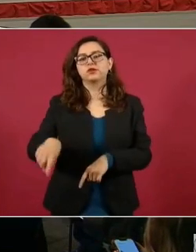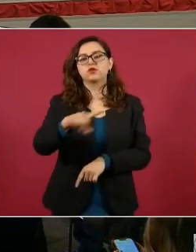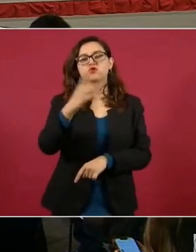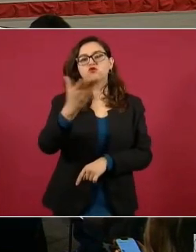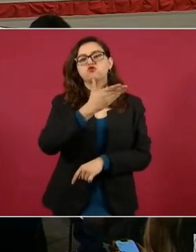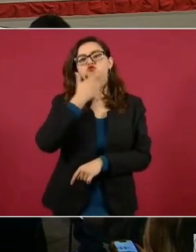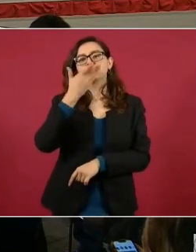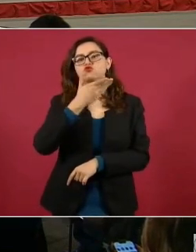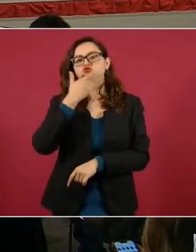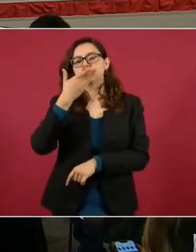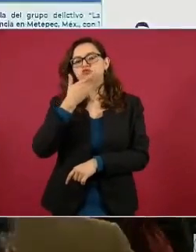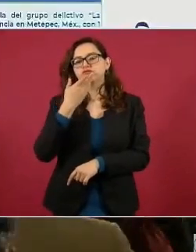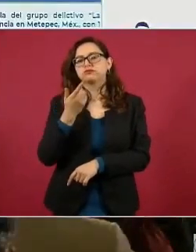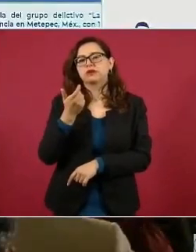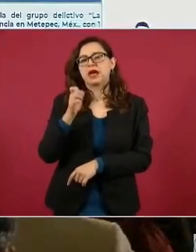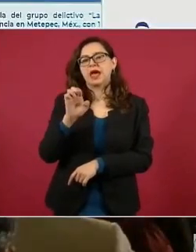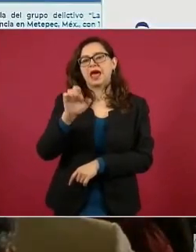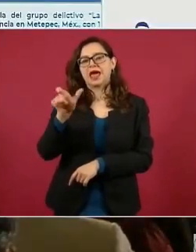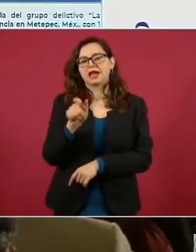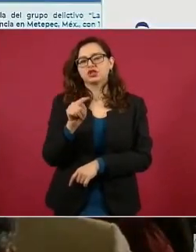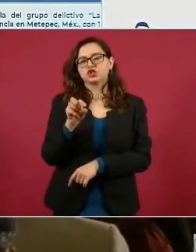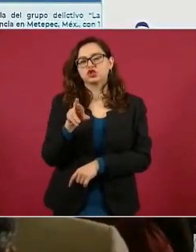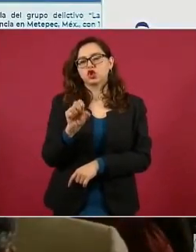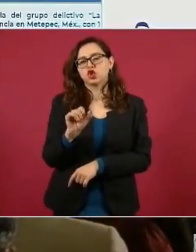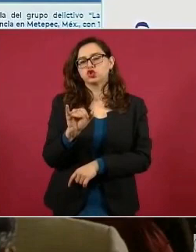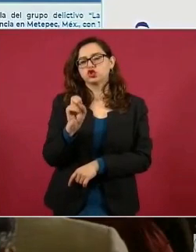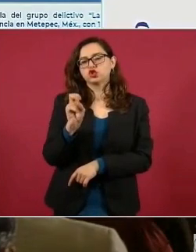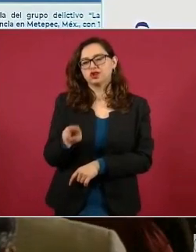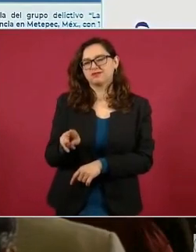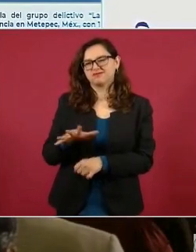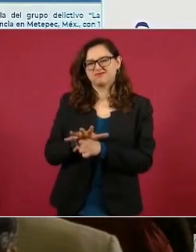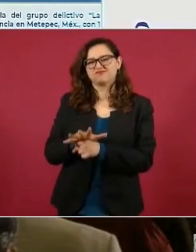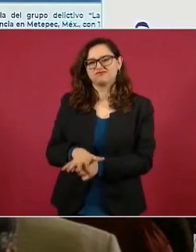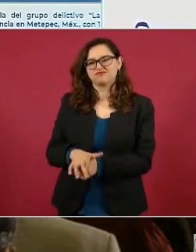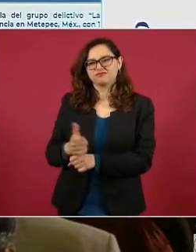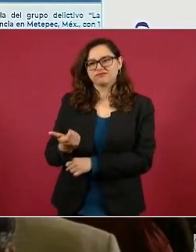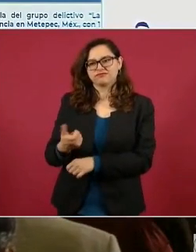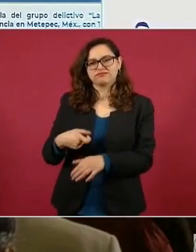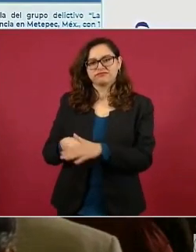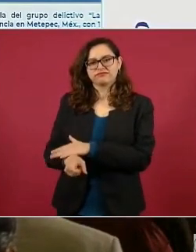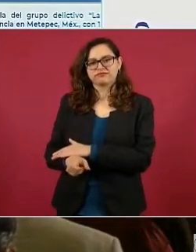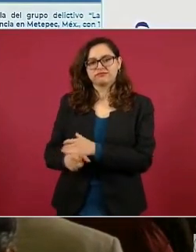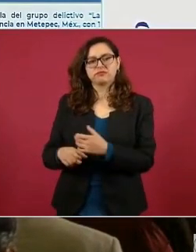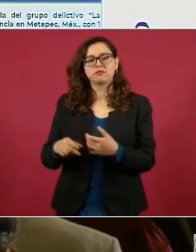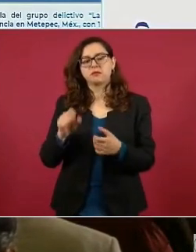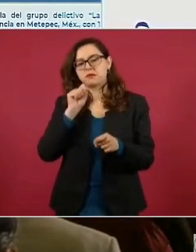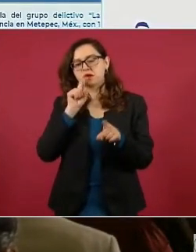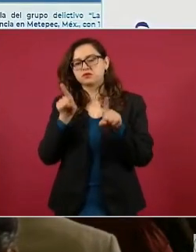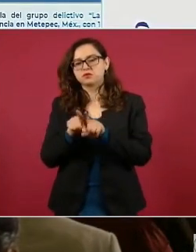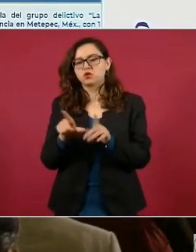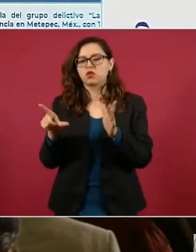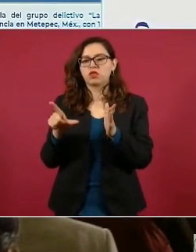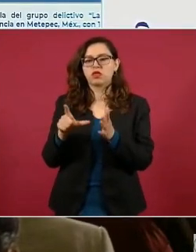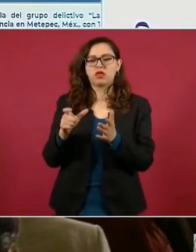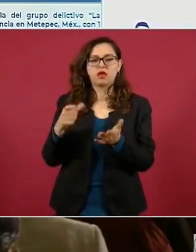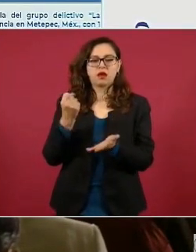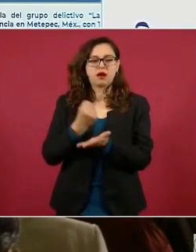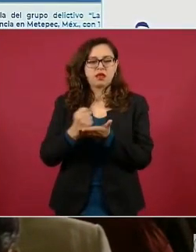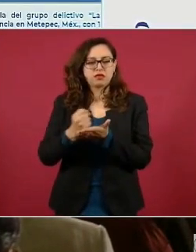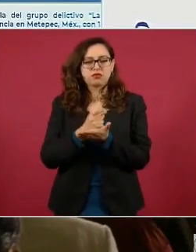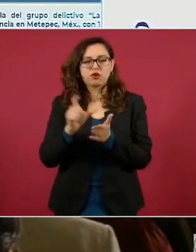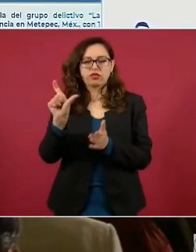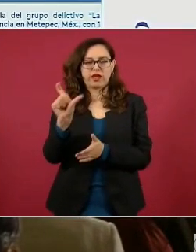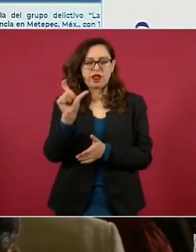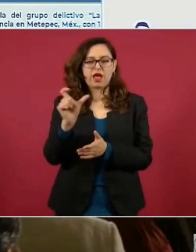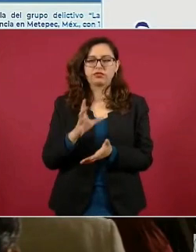de tarjetas invasión de predios 20 distribución de drogas y también a otras cuatro personas más el 9 de